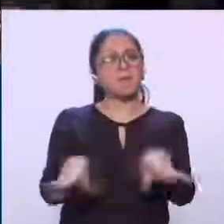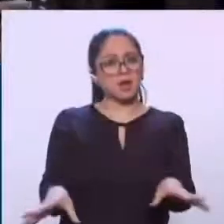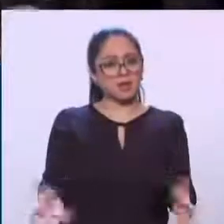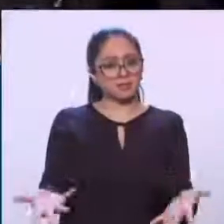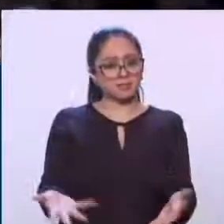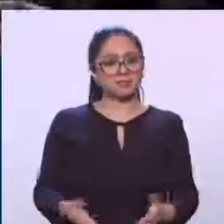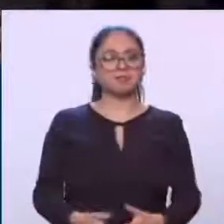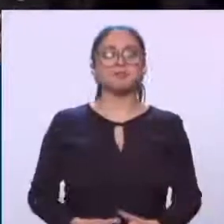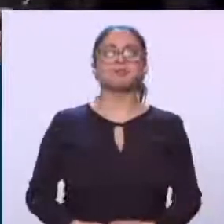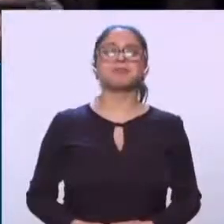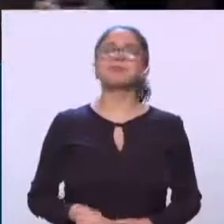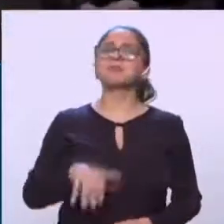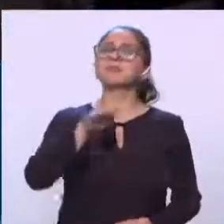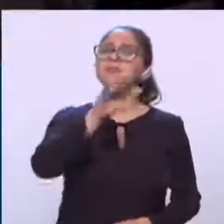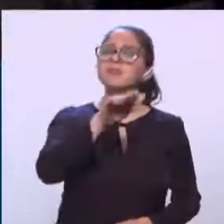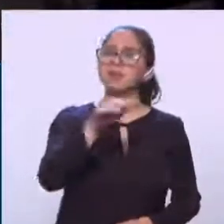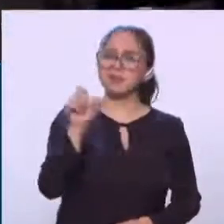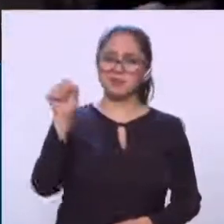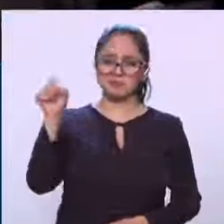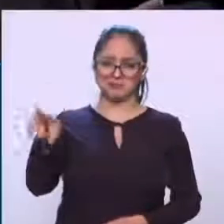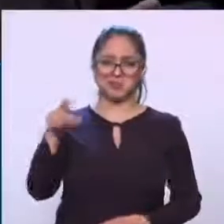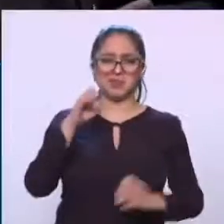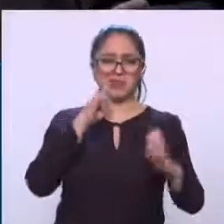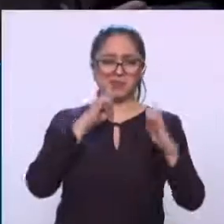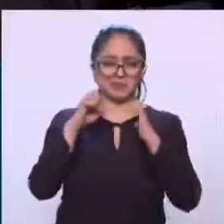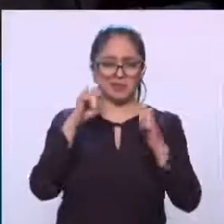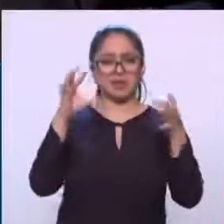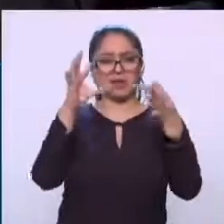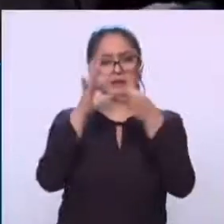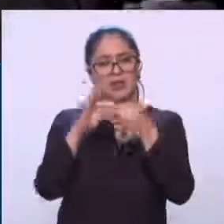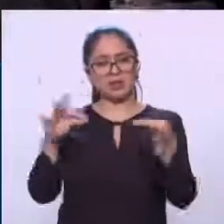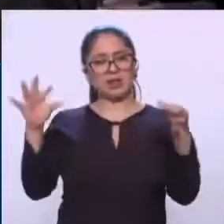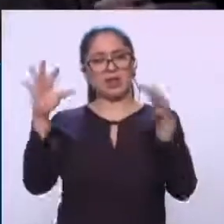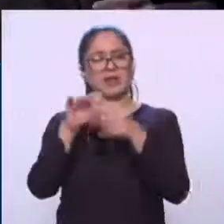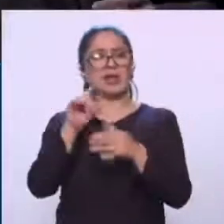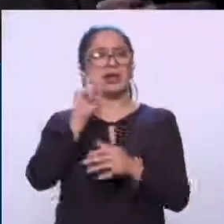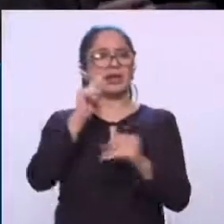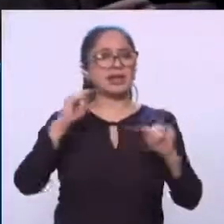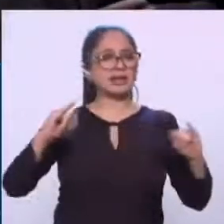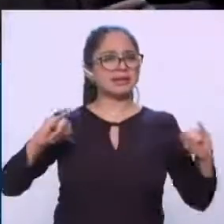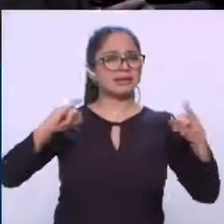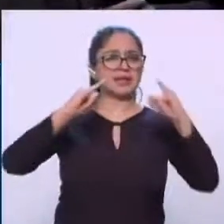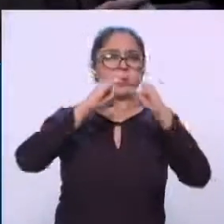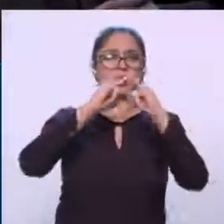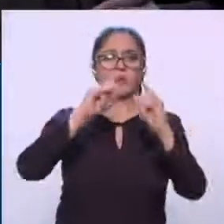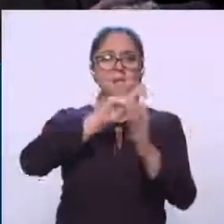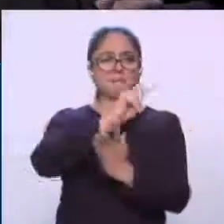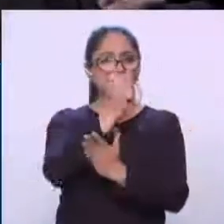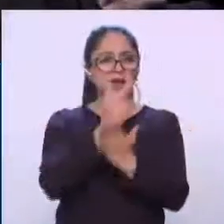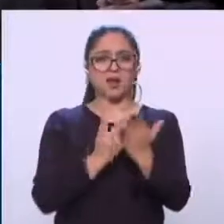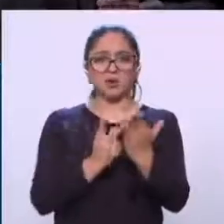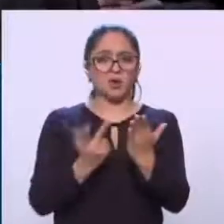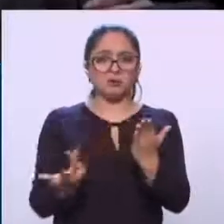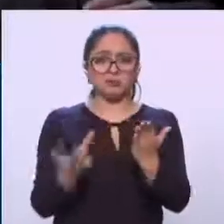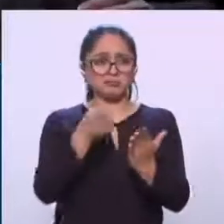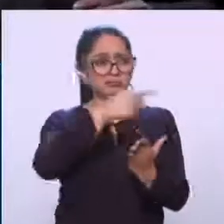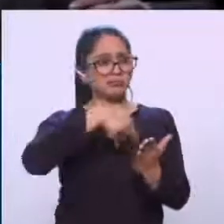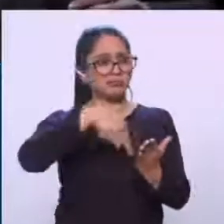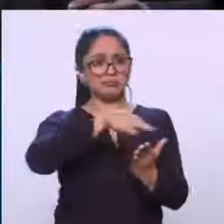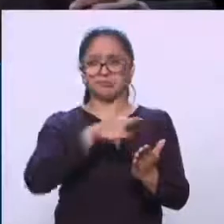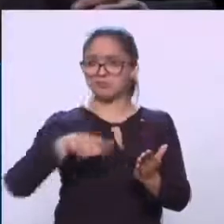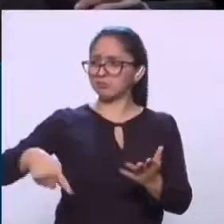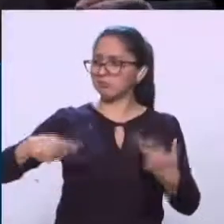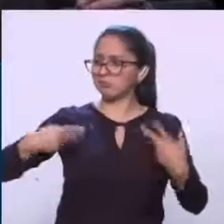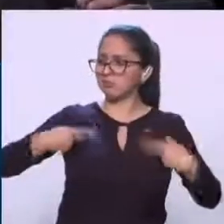la entrevista se habló y muy extensamente sobre institutos de planeación, pues son figuras que realmente no conocemos aquí en la